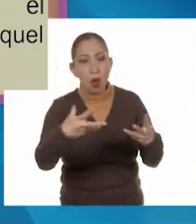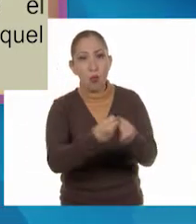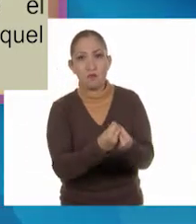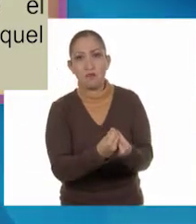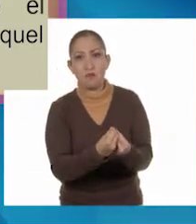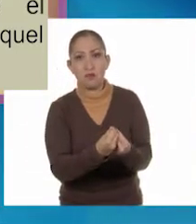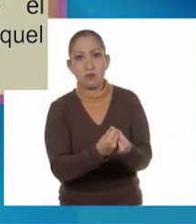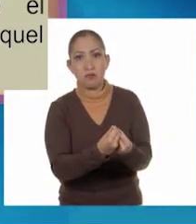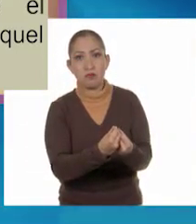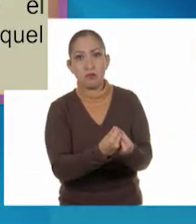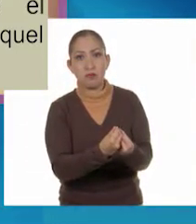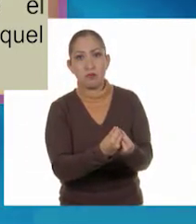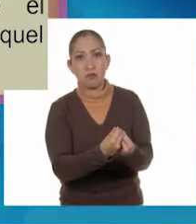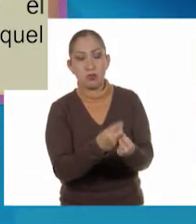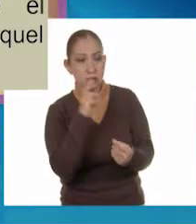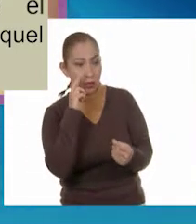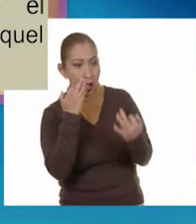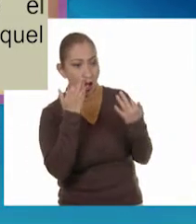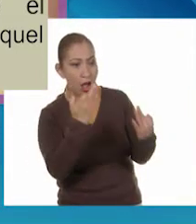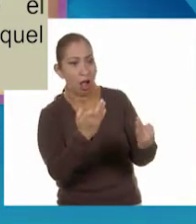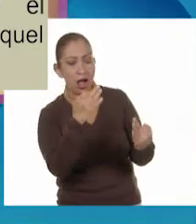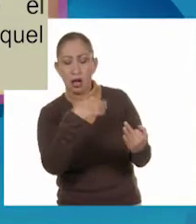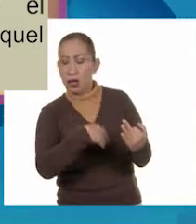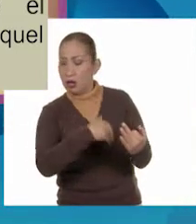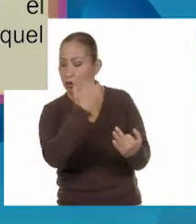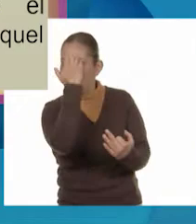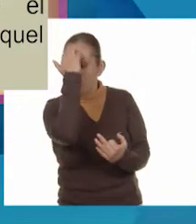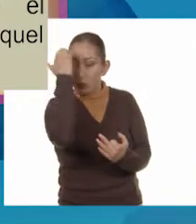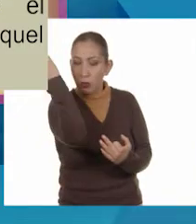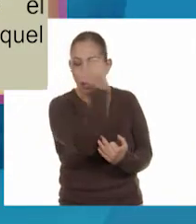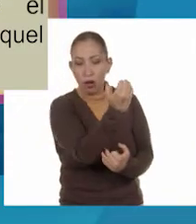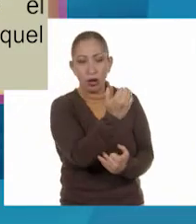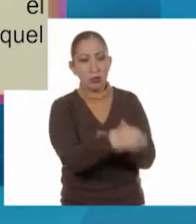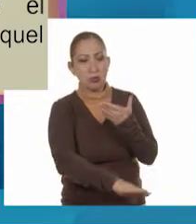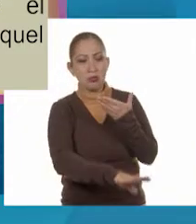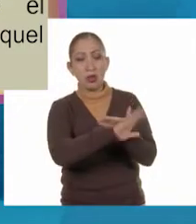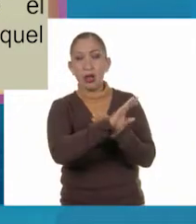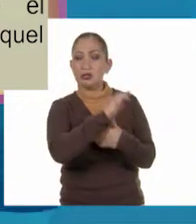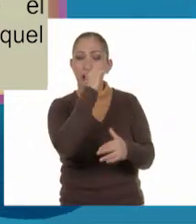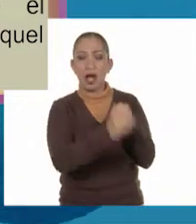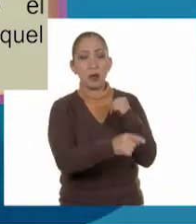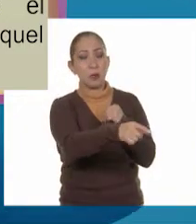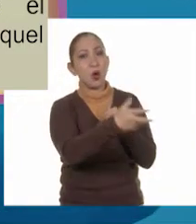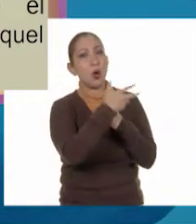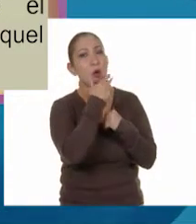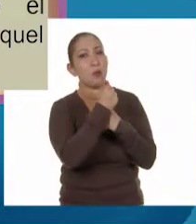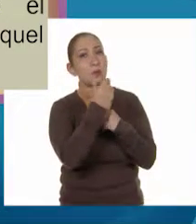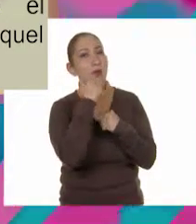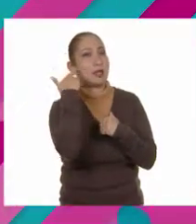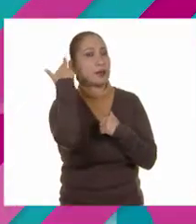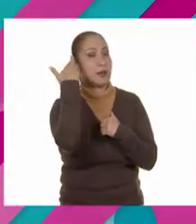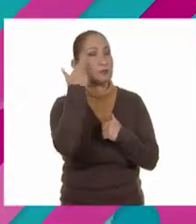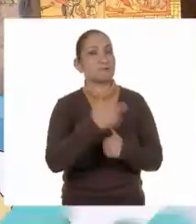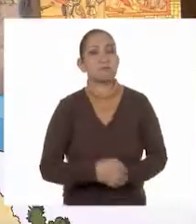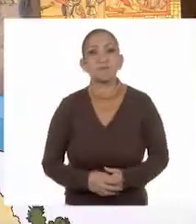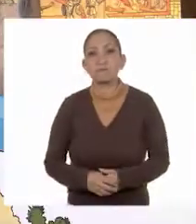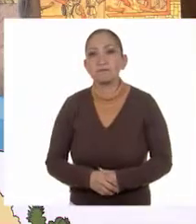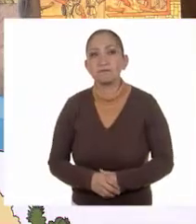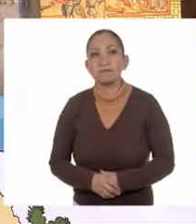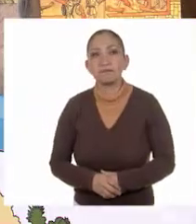huyeron. Y este fue el desastrado y afrentoso fin de aquel desdichado rey.